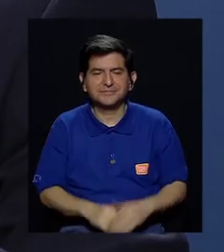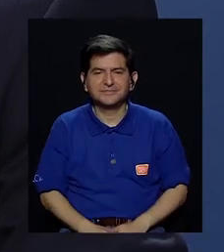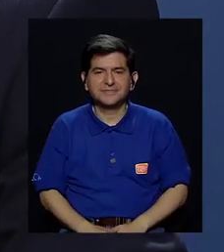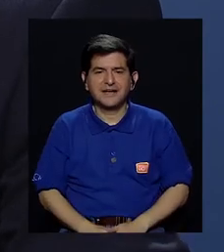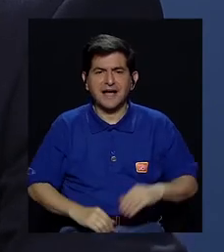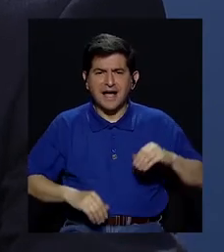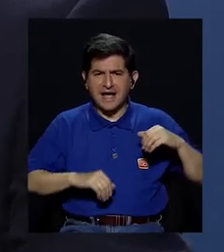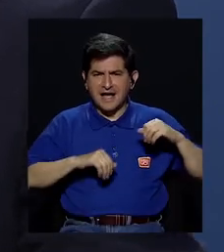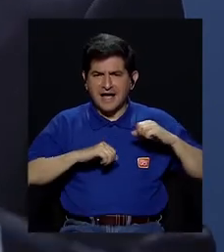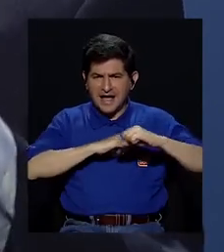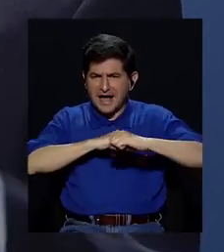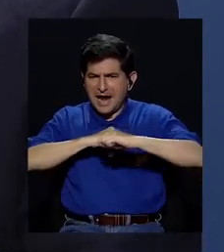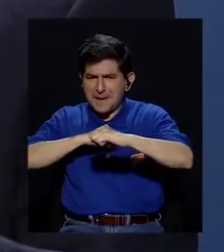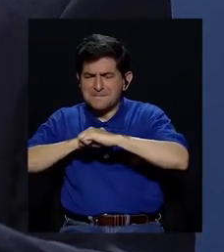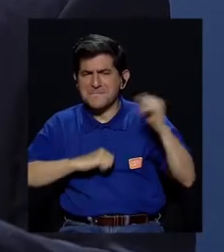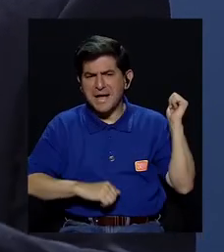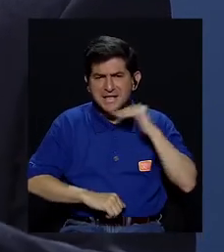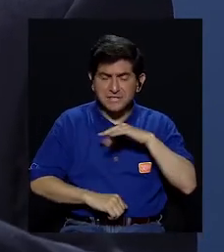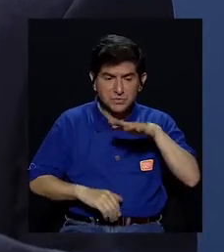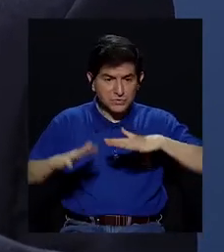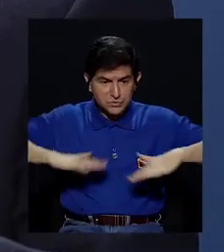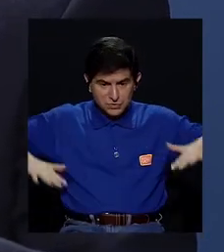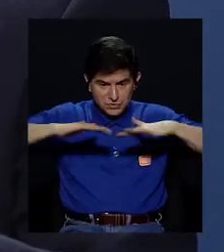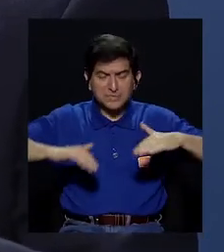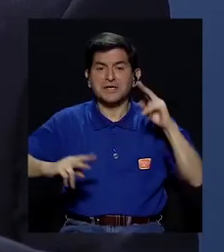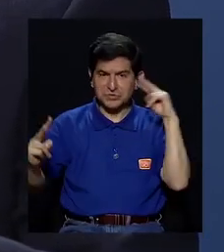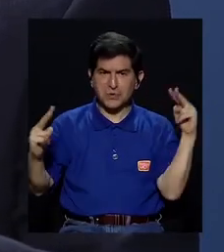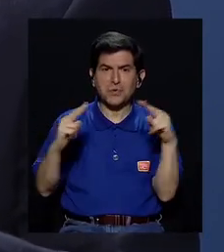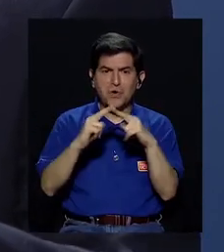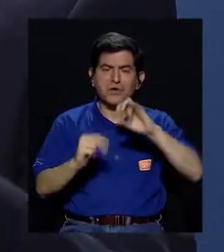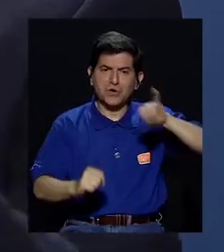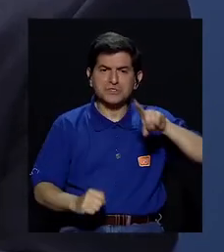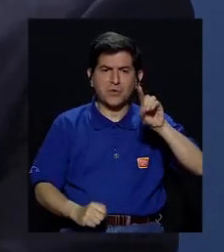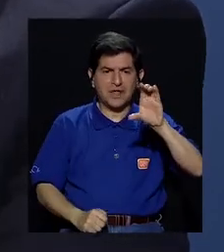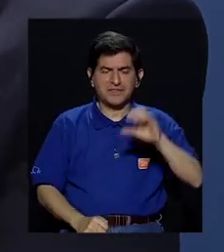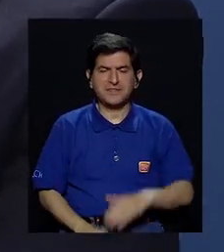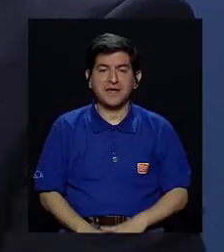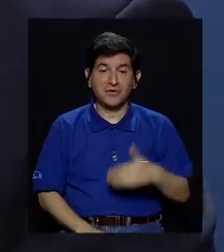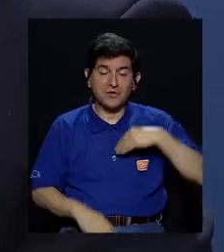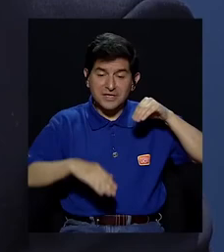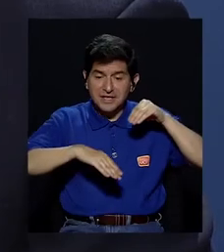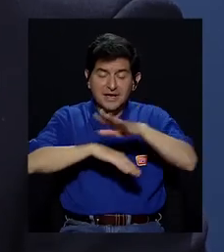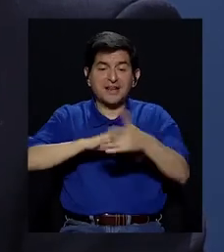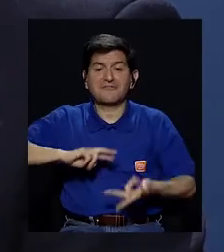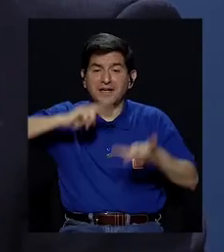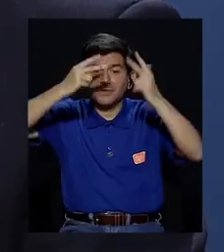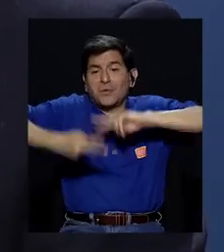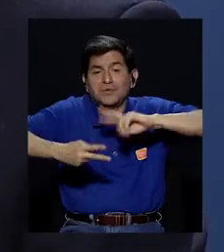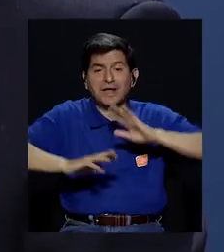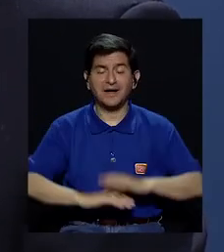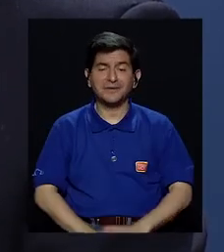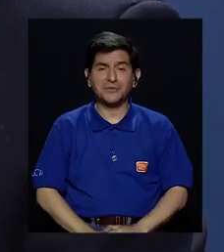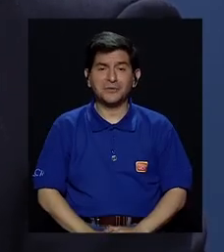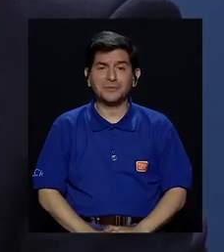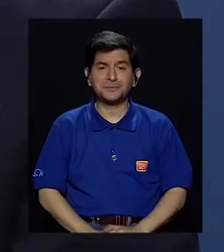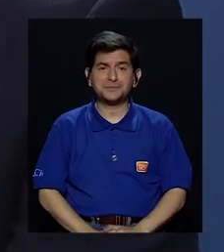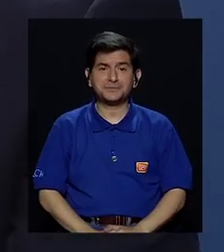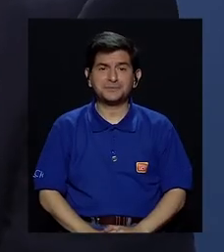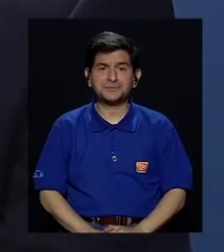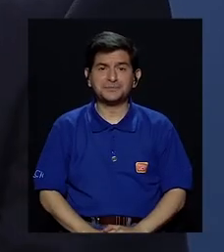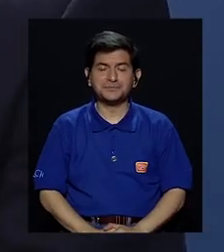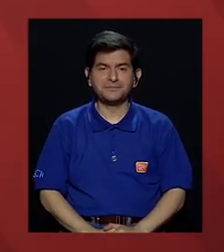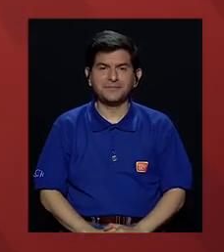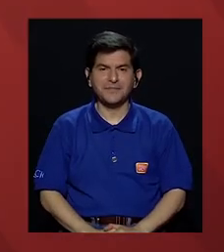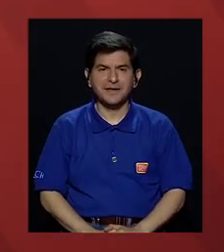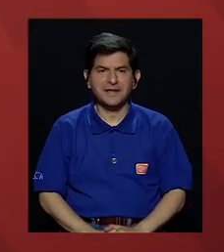la campaña sucia ha hecho que ese margen conozca juan diego entonces tuvo posiblemente el efecto contrario no